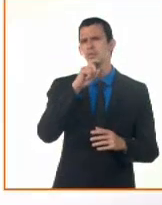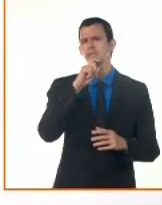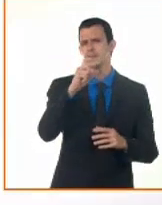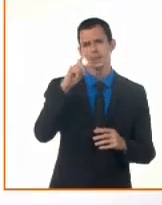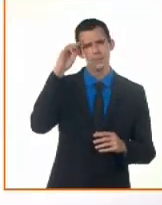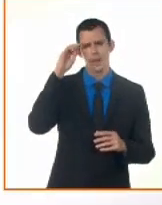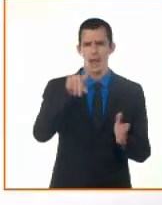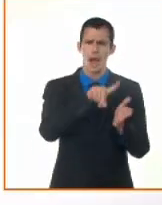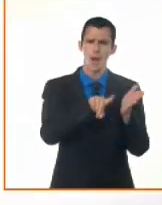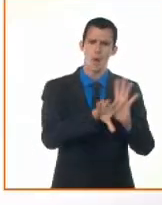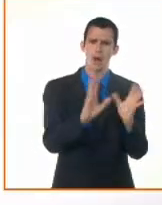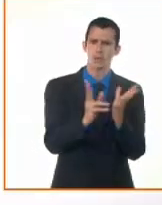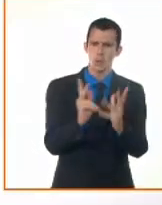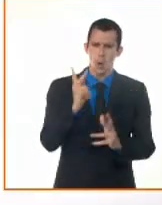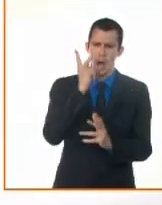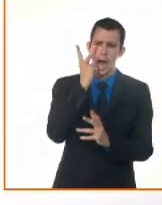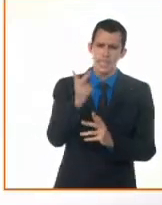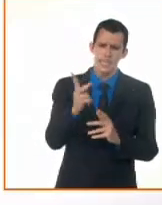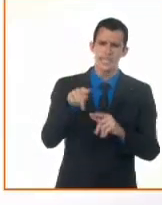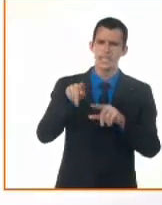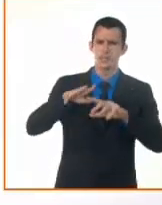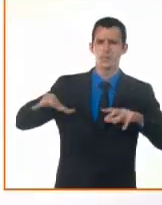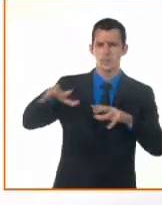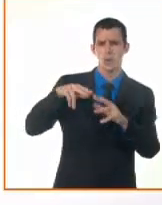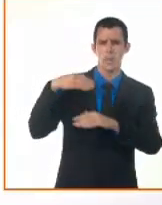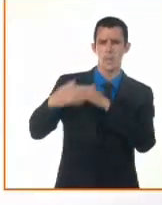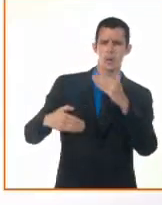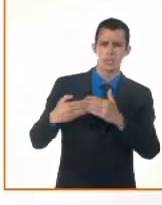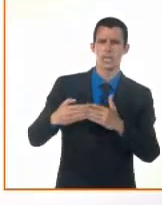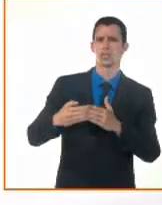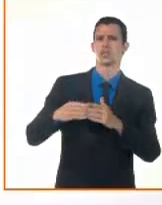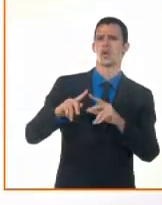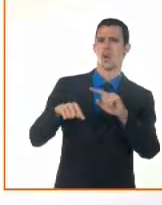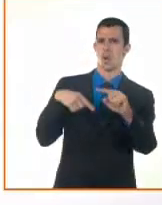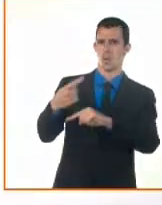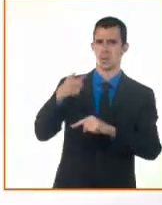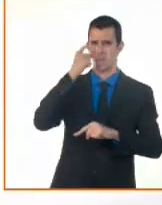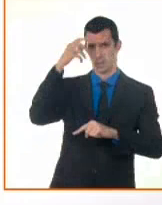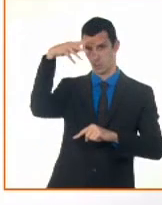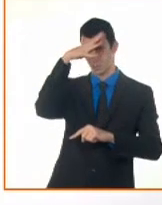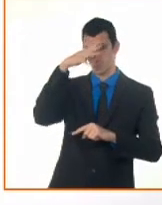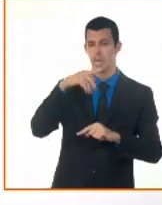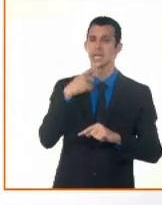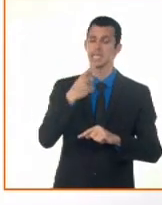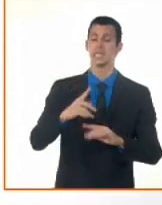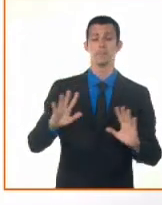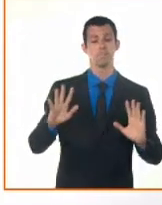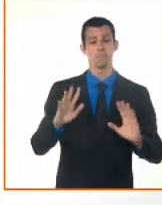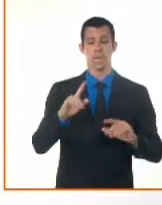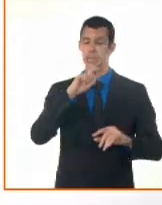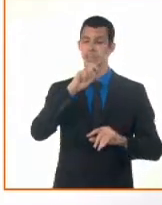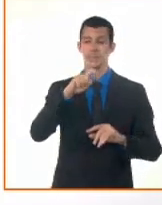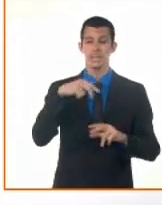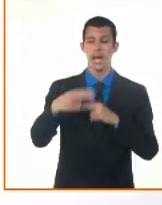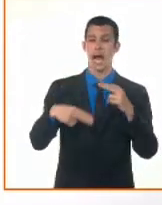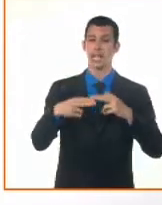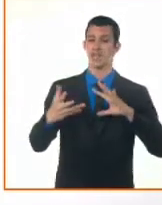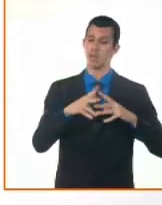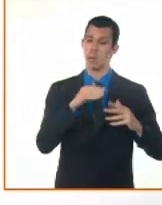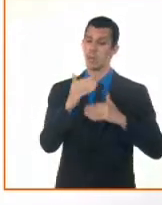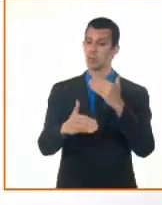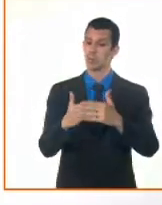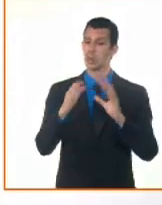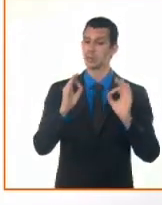hay otras personas que dicen que no Aquí hay una grabación de una llamada que se filtró de Donald Trump siendo presidente